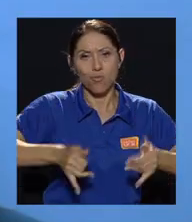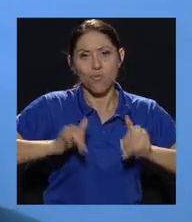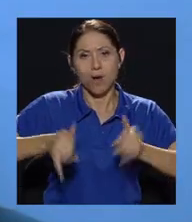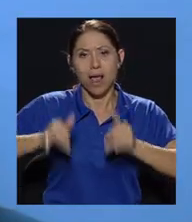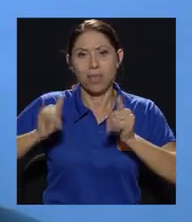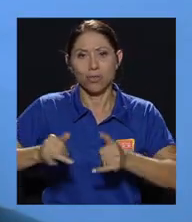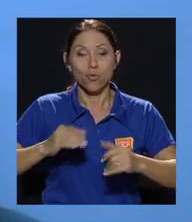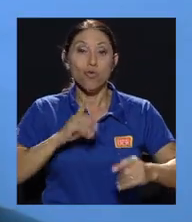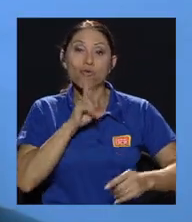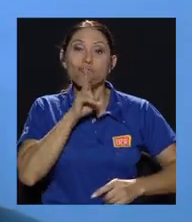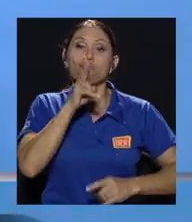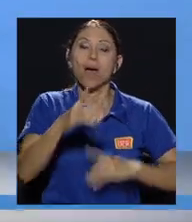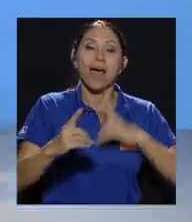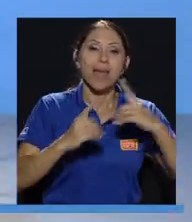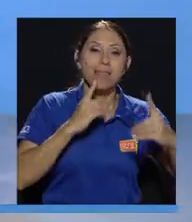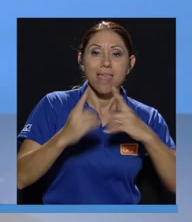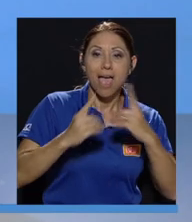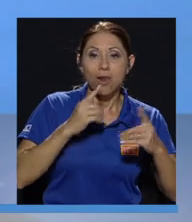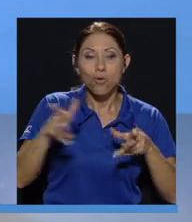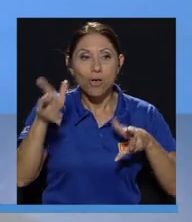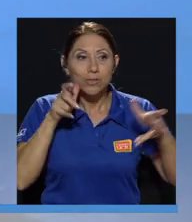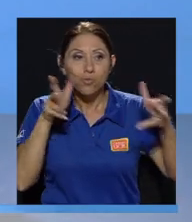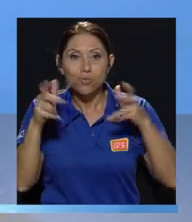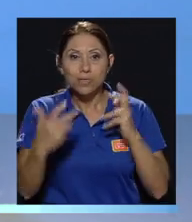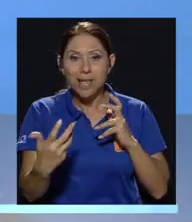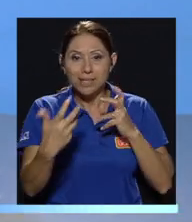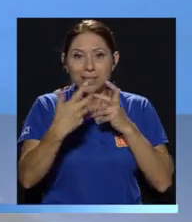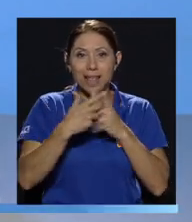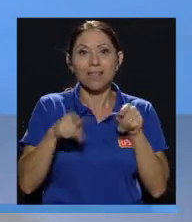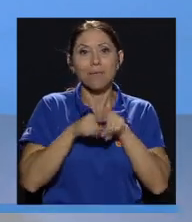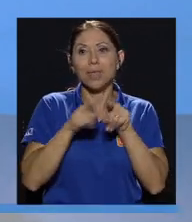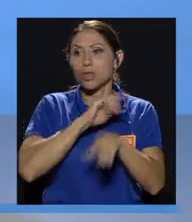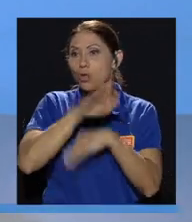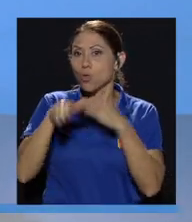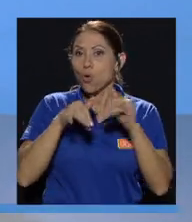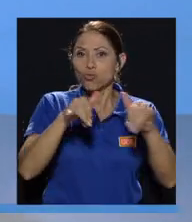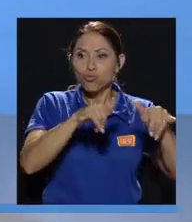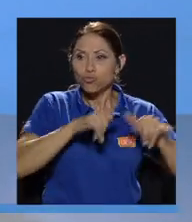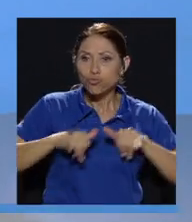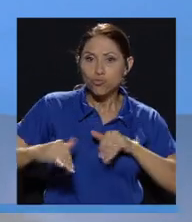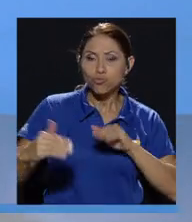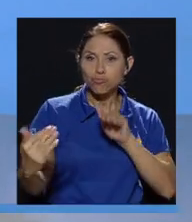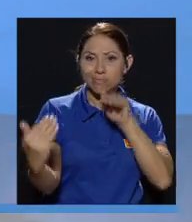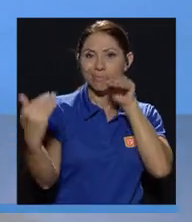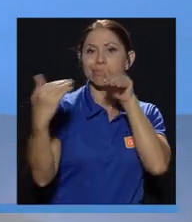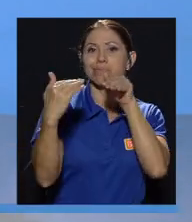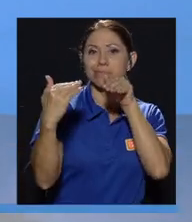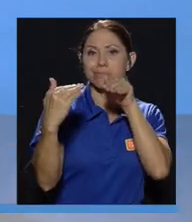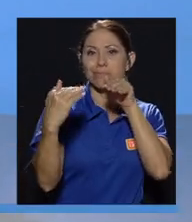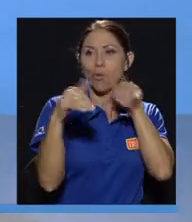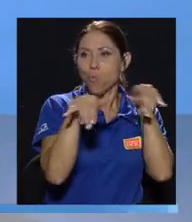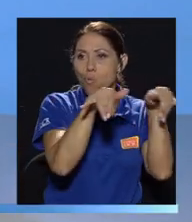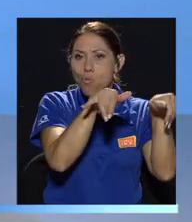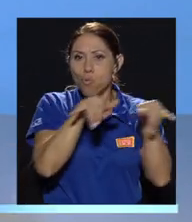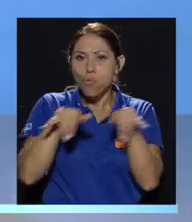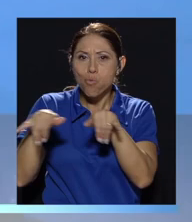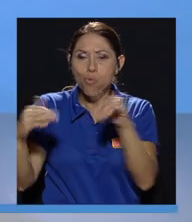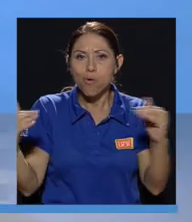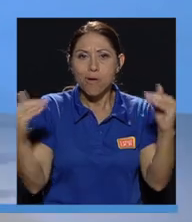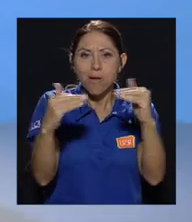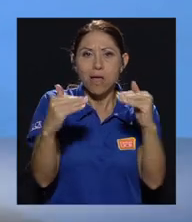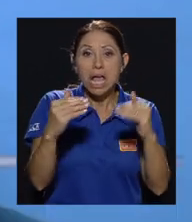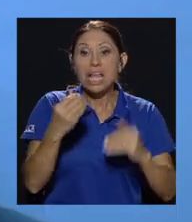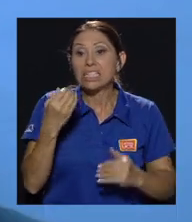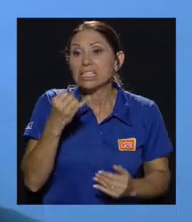auténtico, la escucha, la asertividad y por supuesto la horizontalidad en todo este proceso. Porque si no se dan ese tipo de